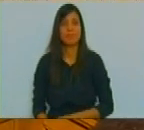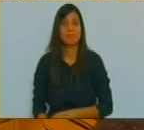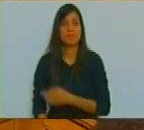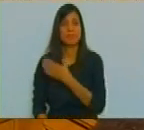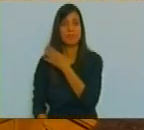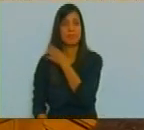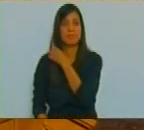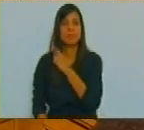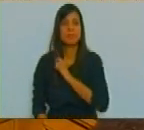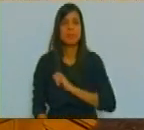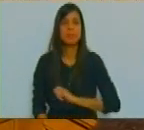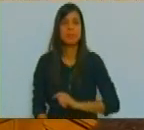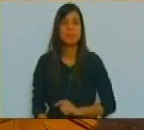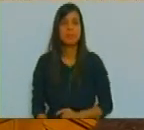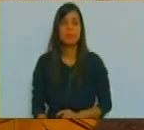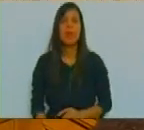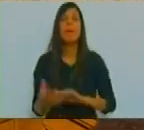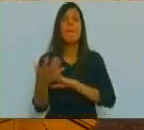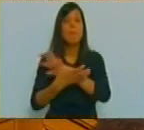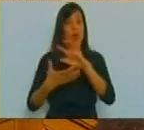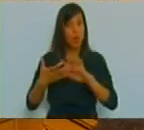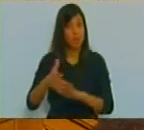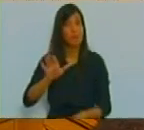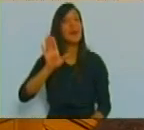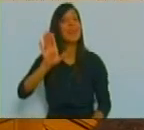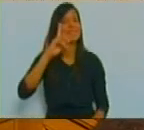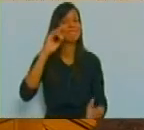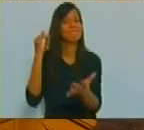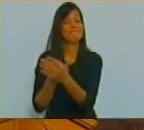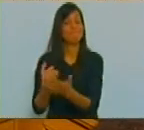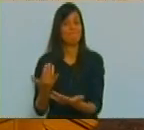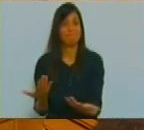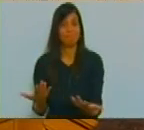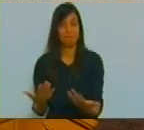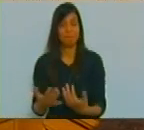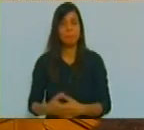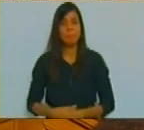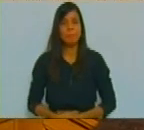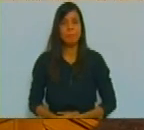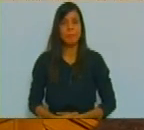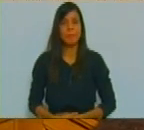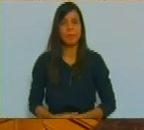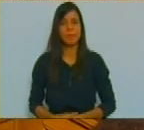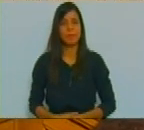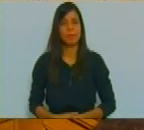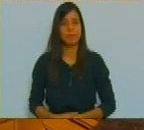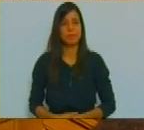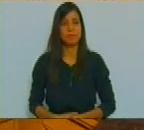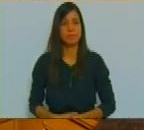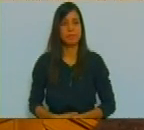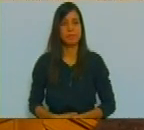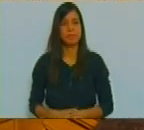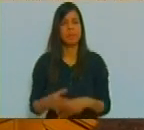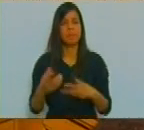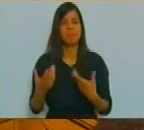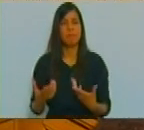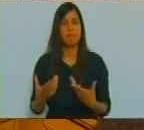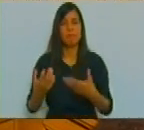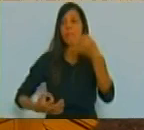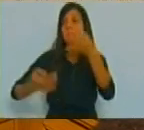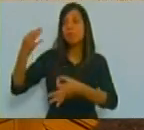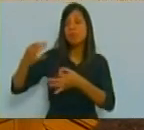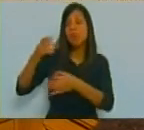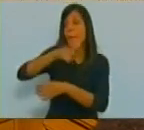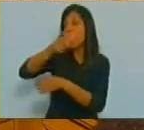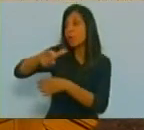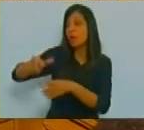eso es parte del problema de la justicia como los estamos formando los jueces son